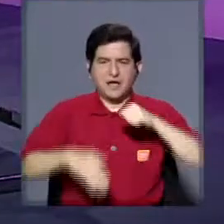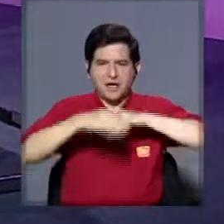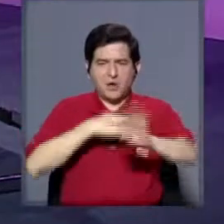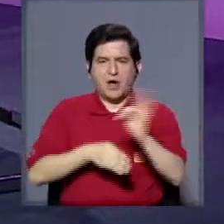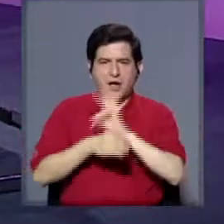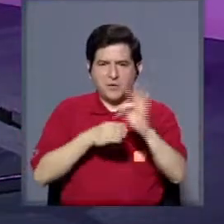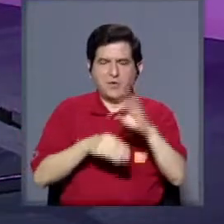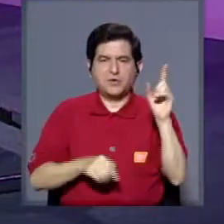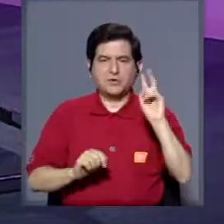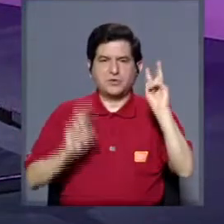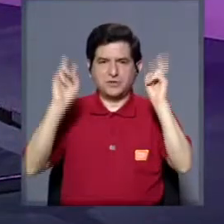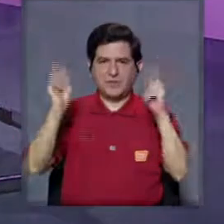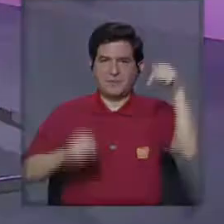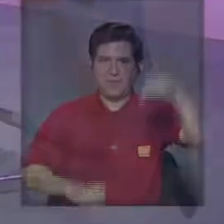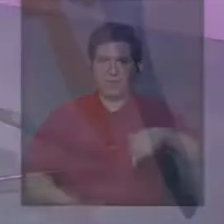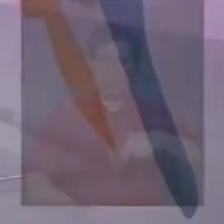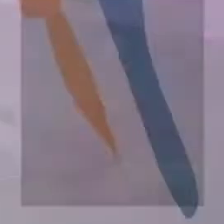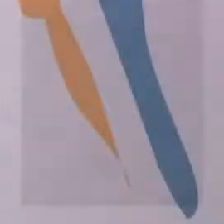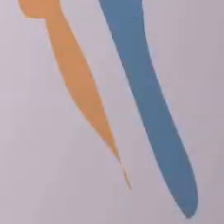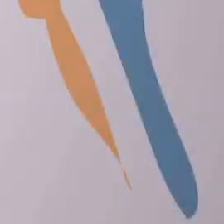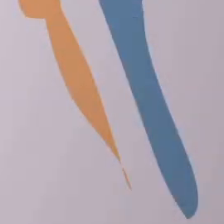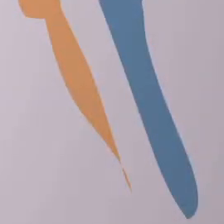terapeútico es el tema de hoy